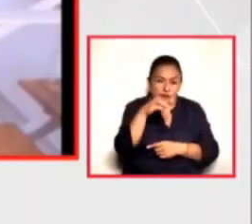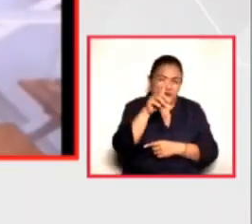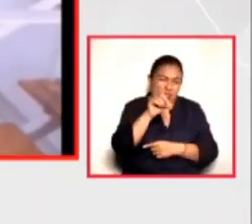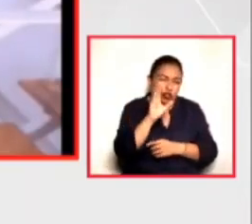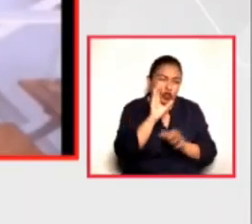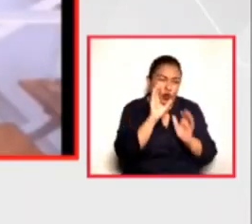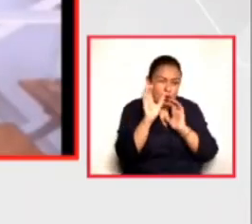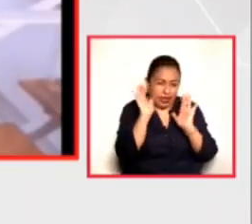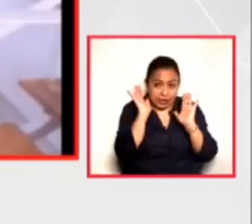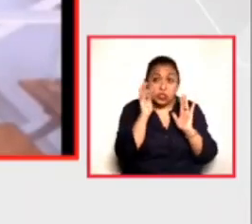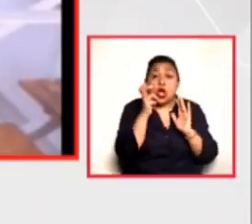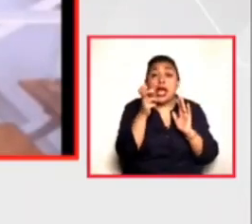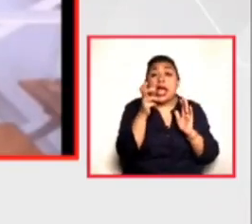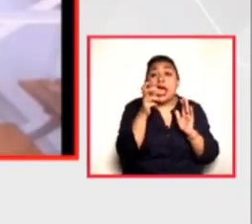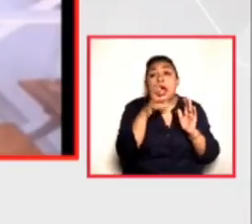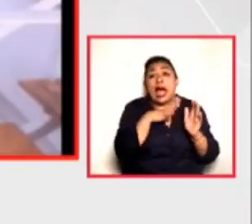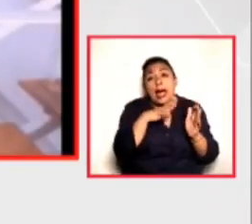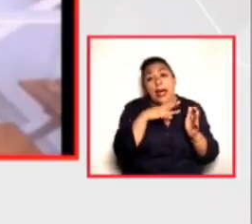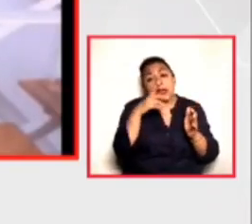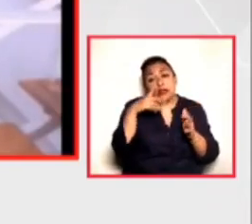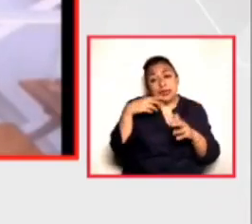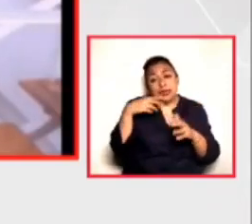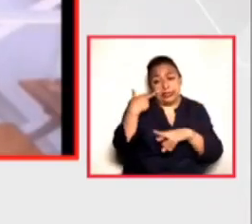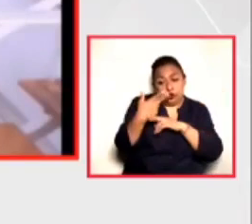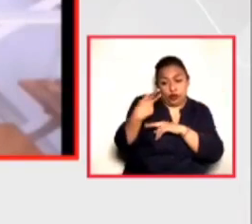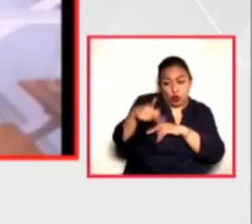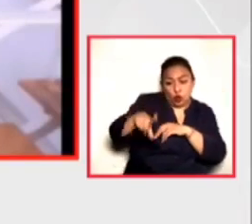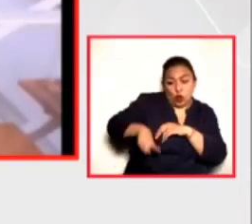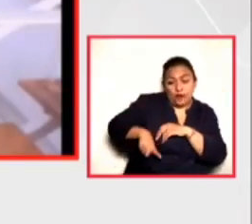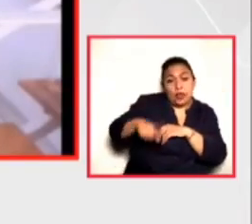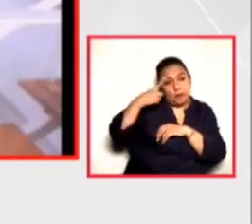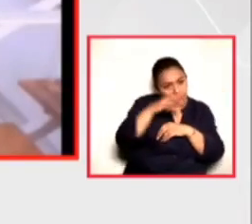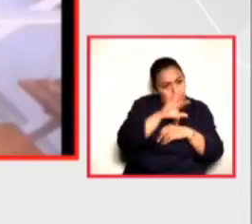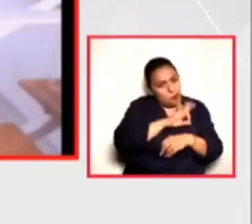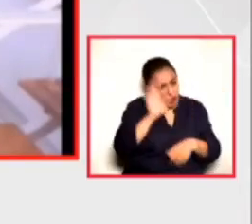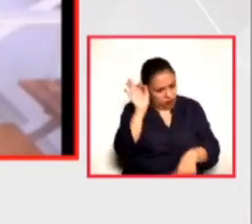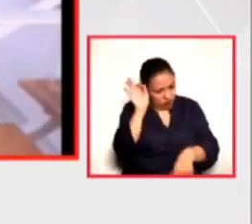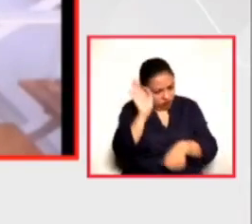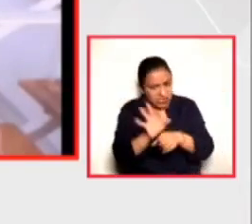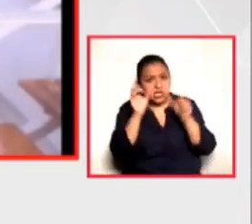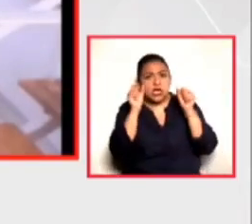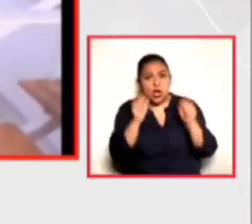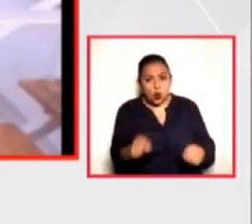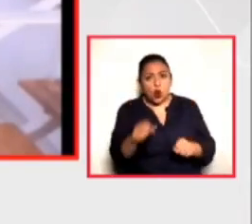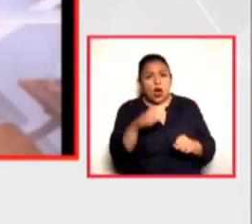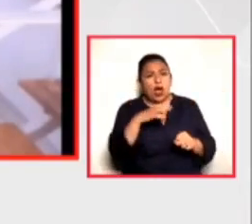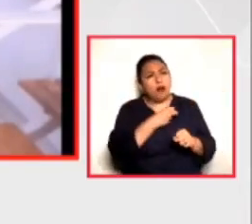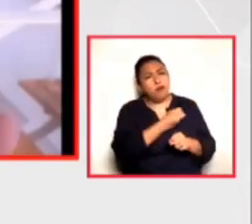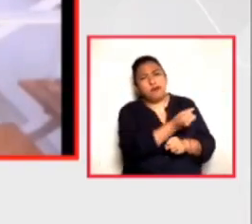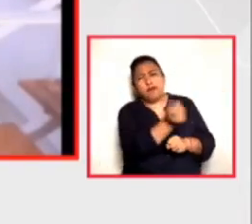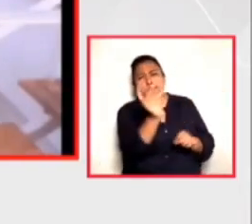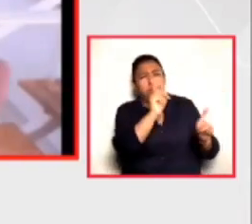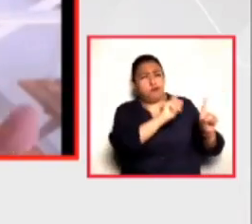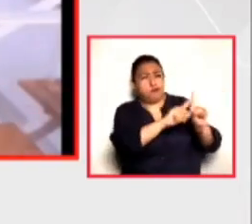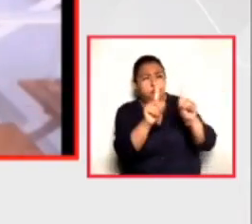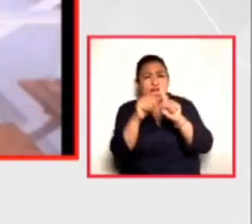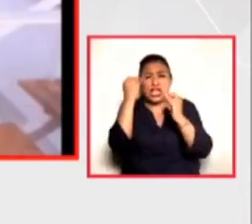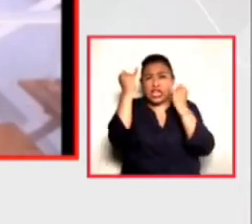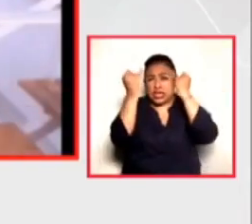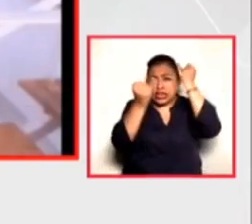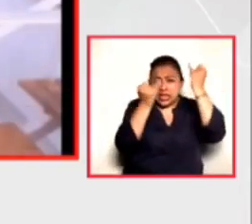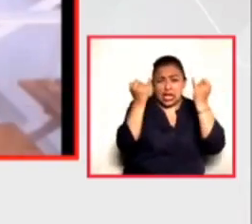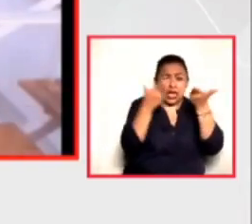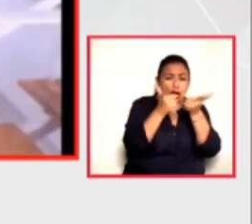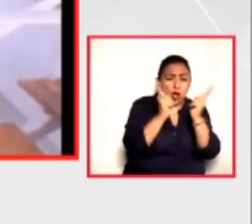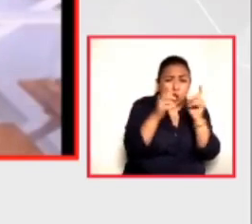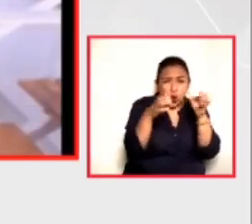son las agencias del Estado que van a permitir y garantizar que esta pluralidad ideológica, étnica, etaria